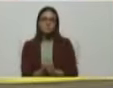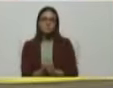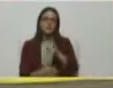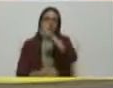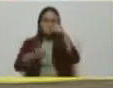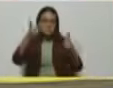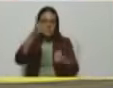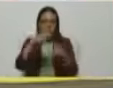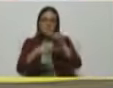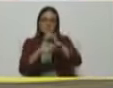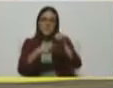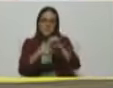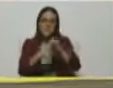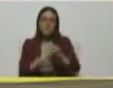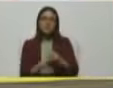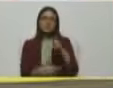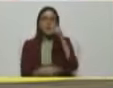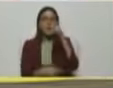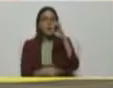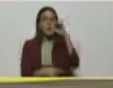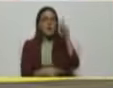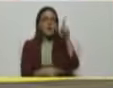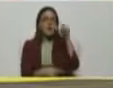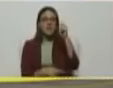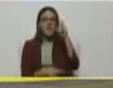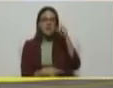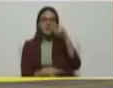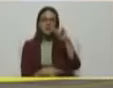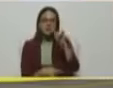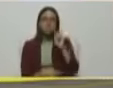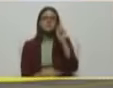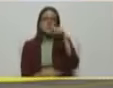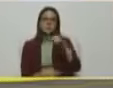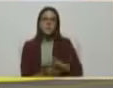viceministra de Hidrocarburos, Eliani Palencia,